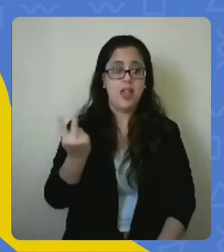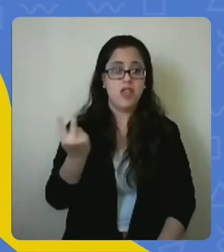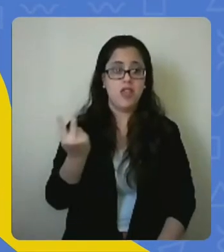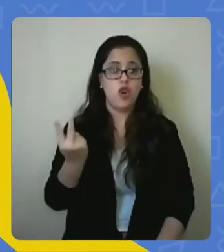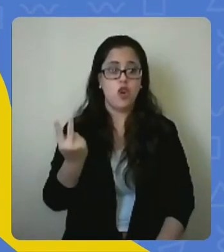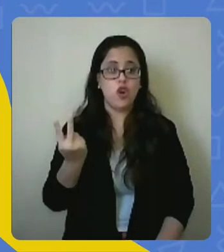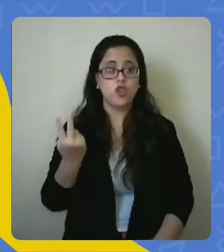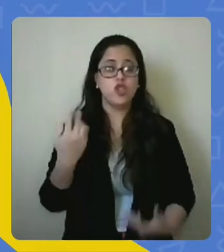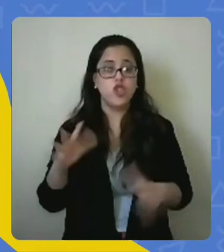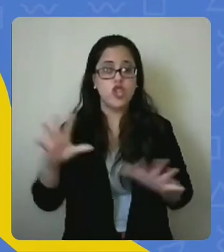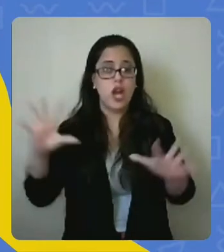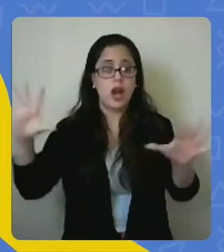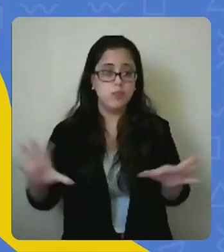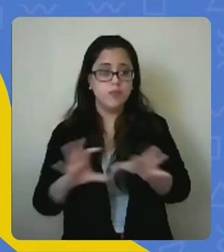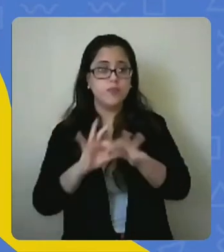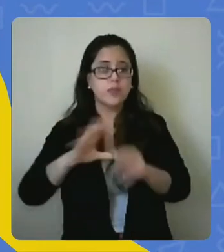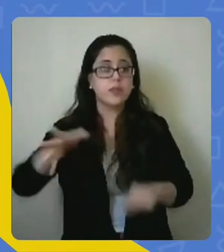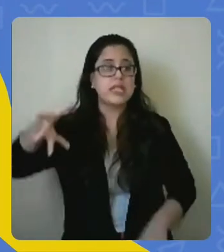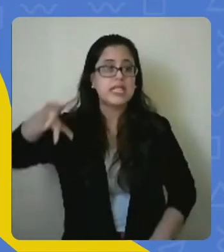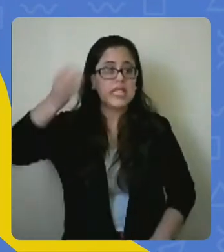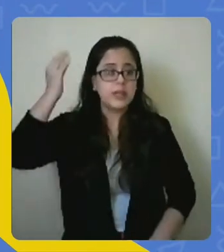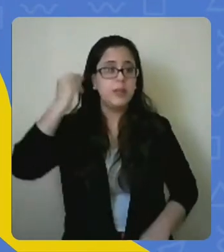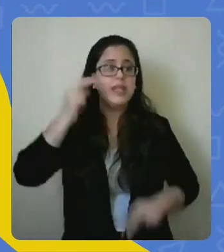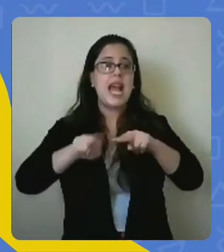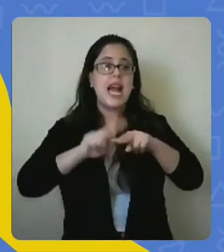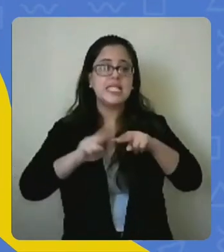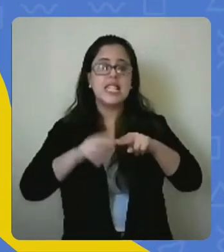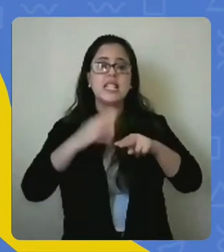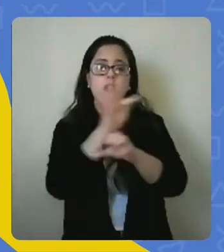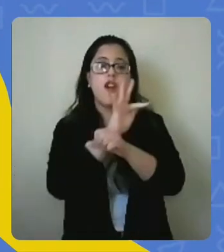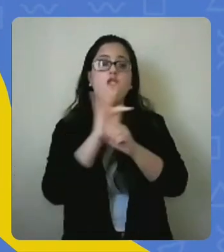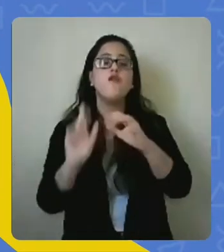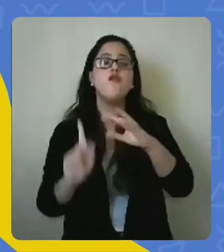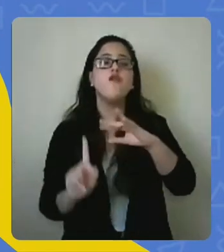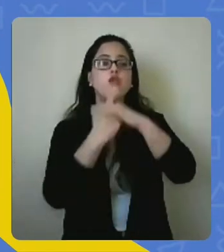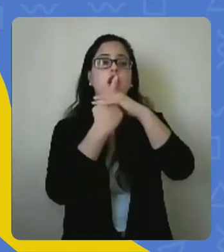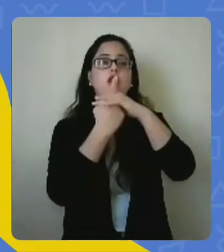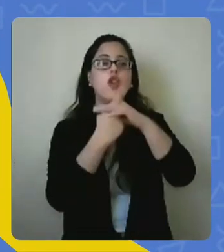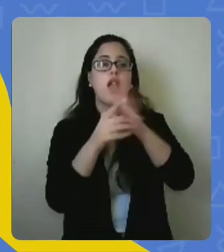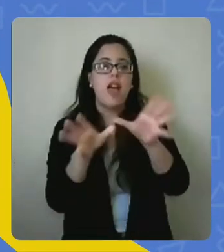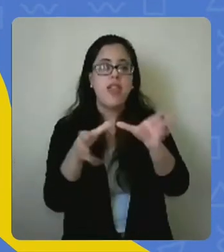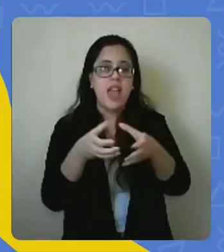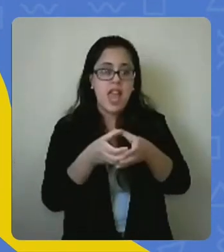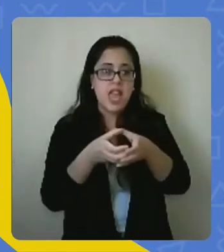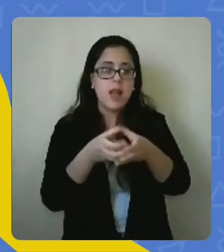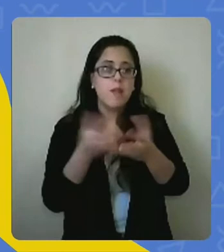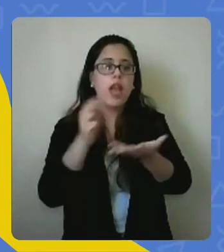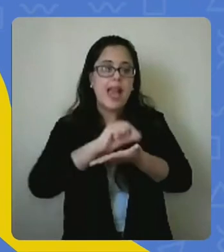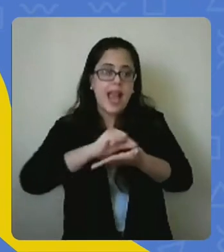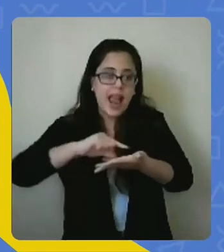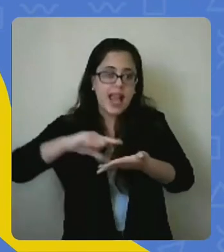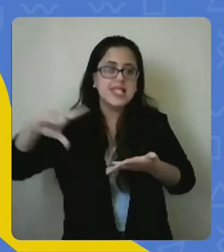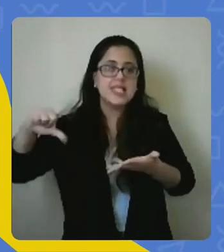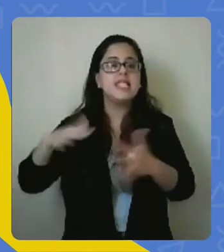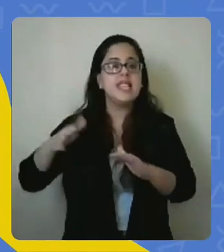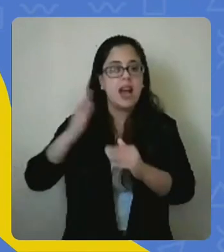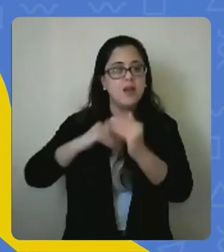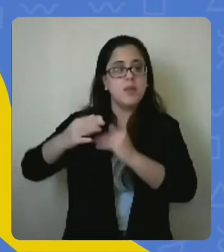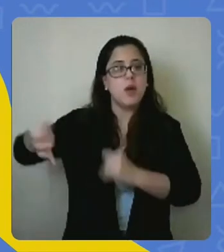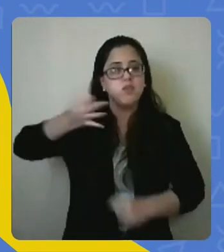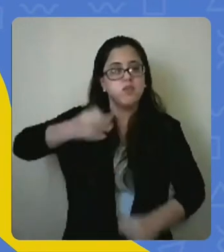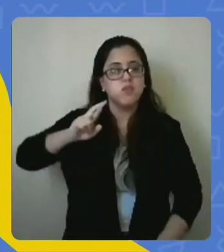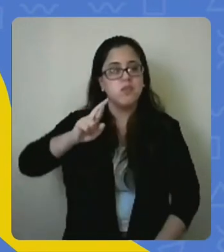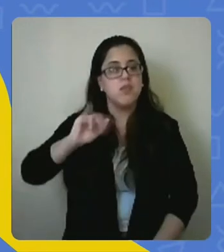programa Aprender a Ser y fundadoras del equipo de Crecer, tal como nos contaba Ricardo. Y ellas nos van a presentar